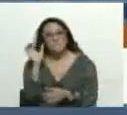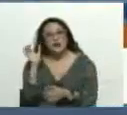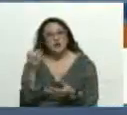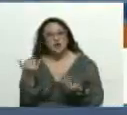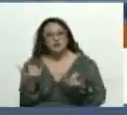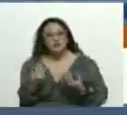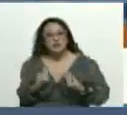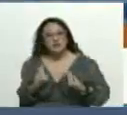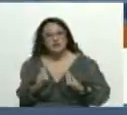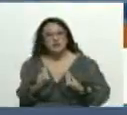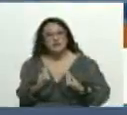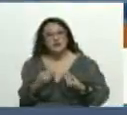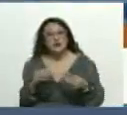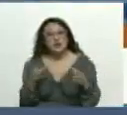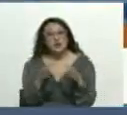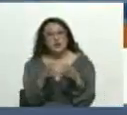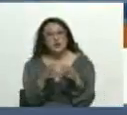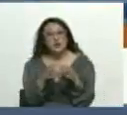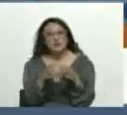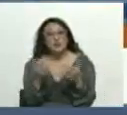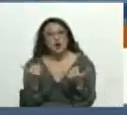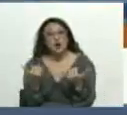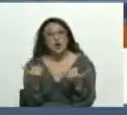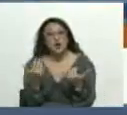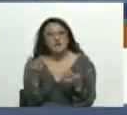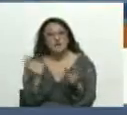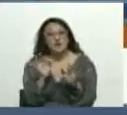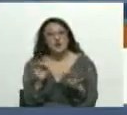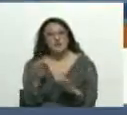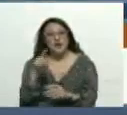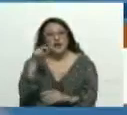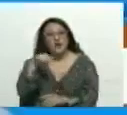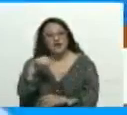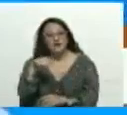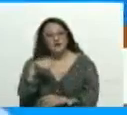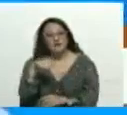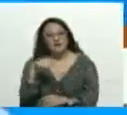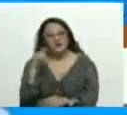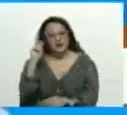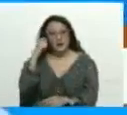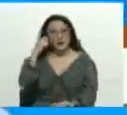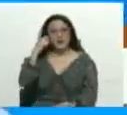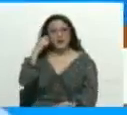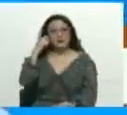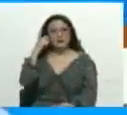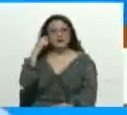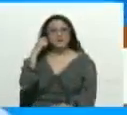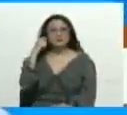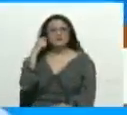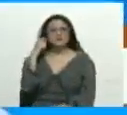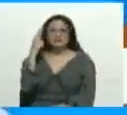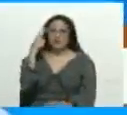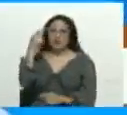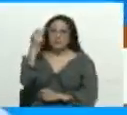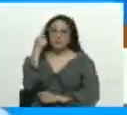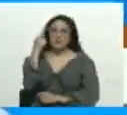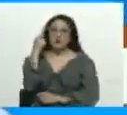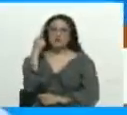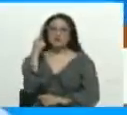red está vive una red que ahora con motivo de este este recuerdo y esta conmemoración